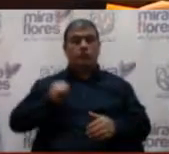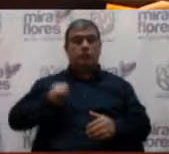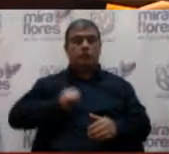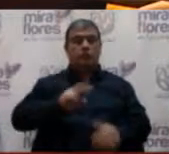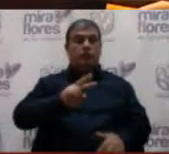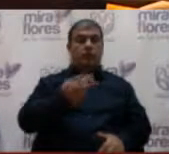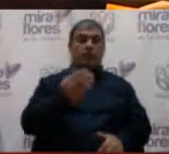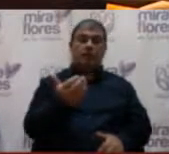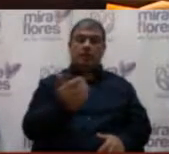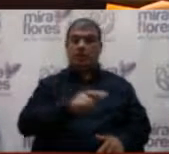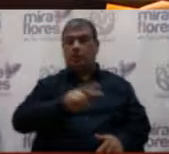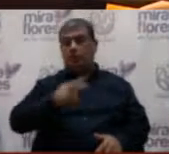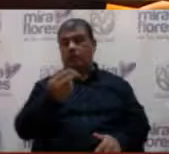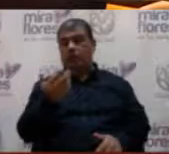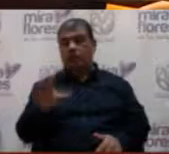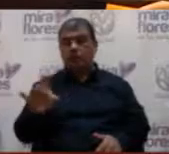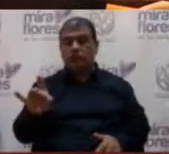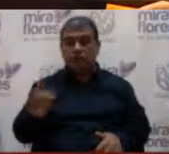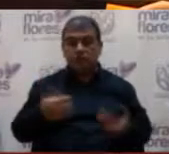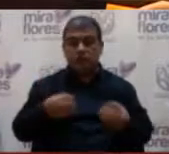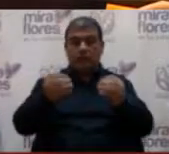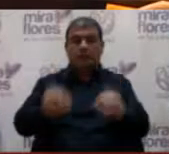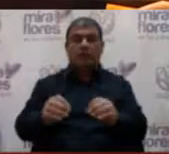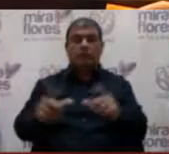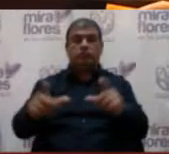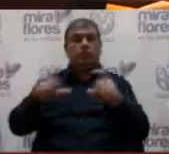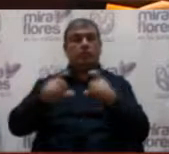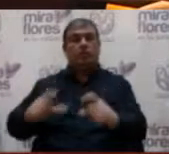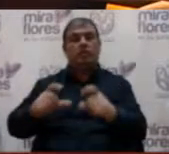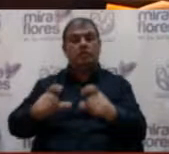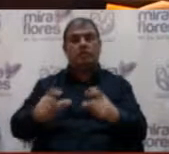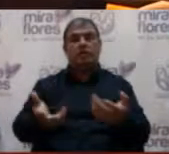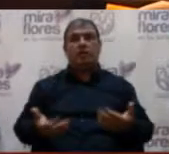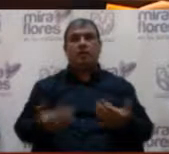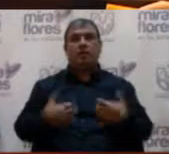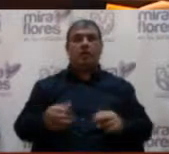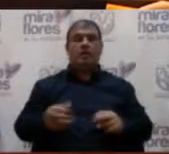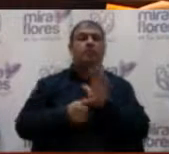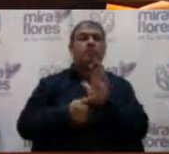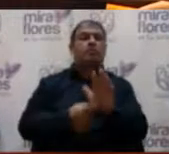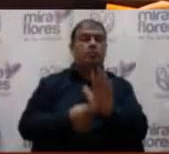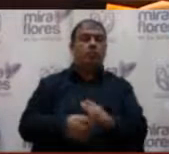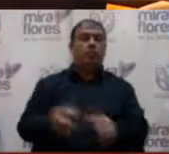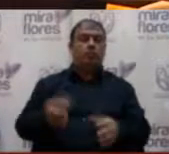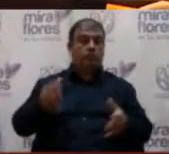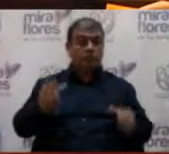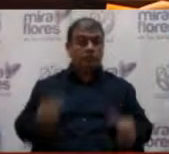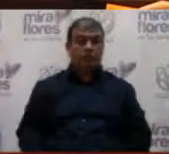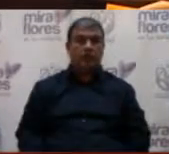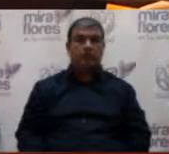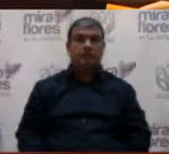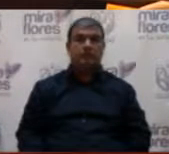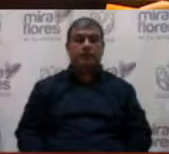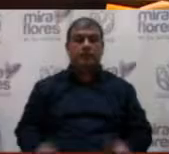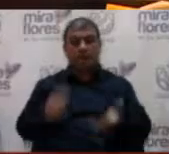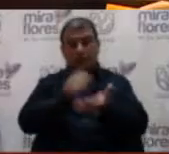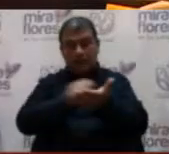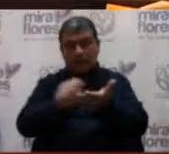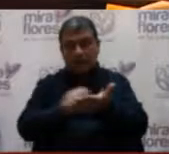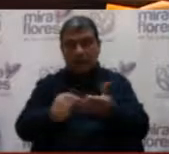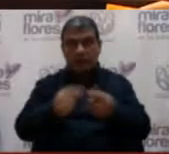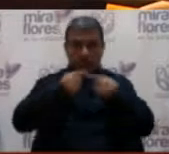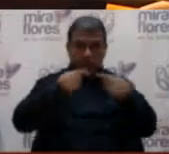2015-2018, por lo cual se le debe otorgar la respectiva credencial que lo faculte como tal. Regístrese, comuníquese